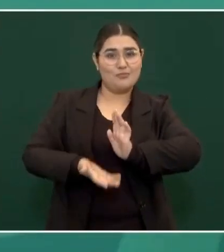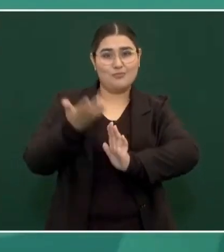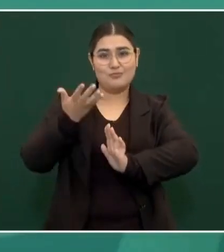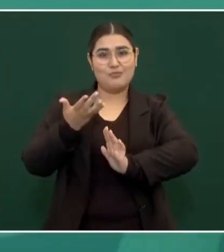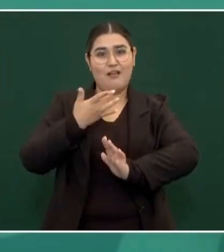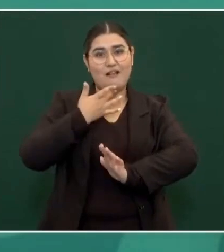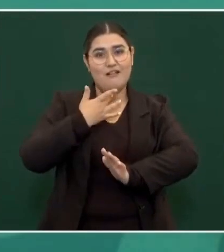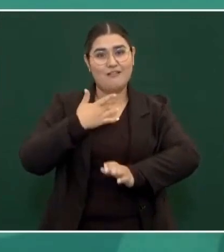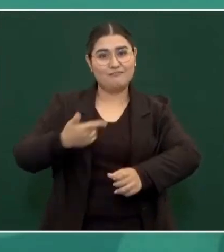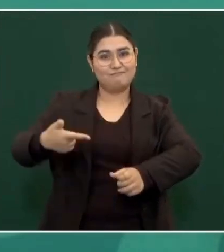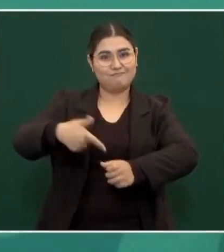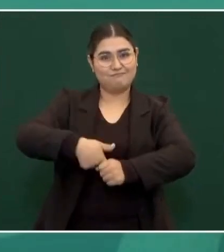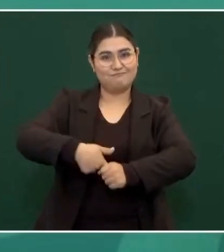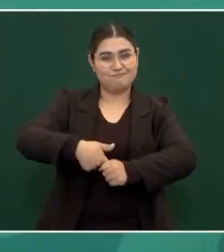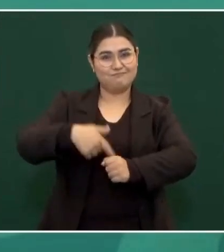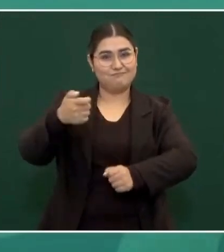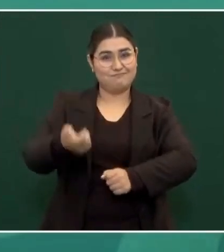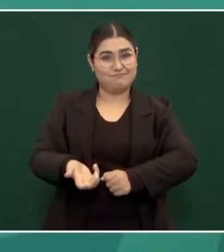gasolinas